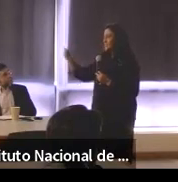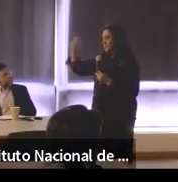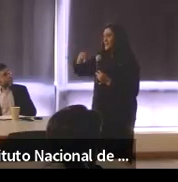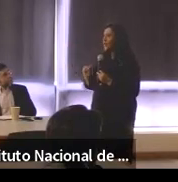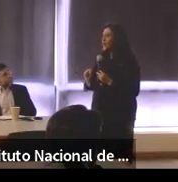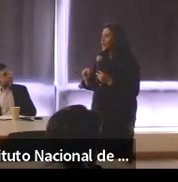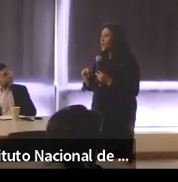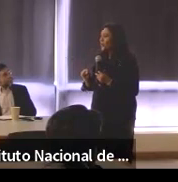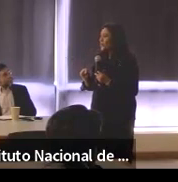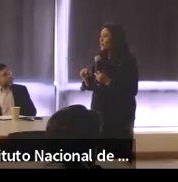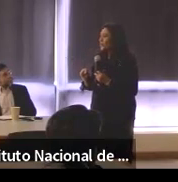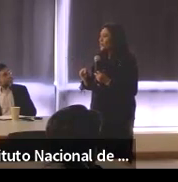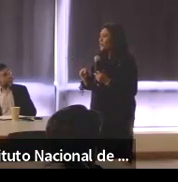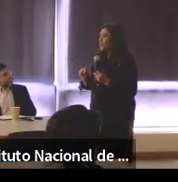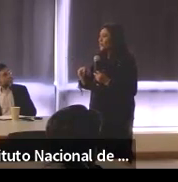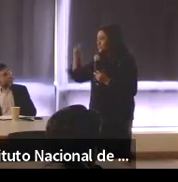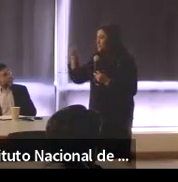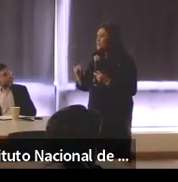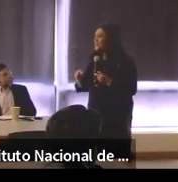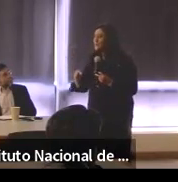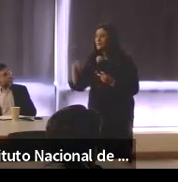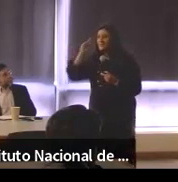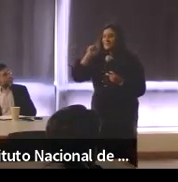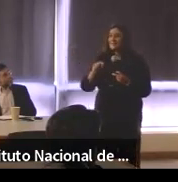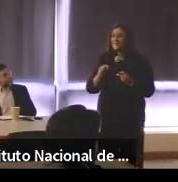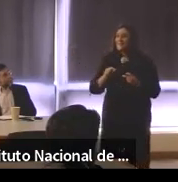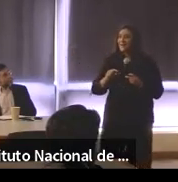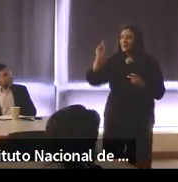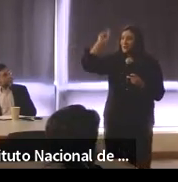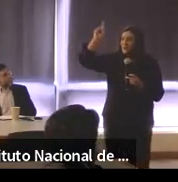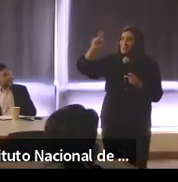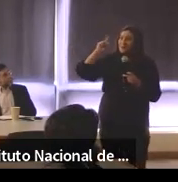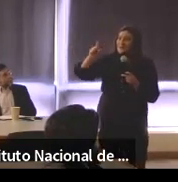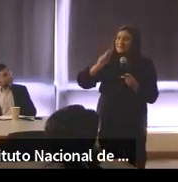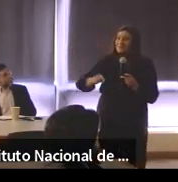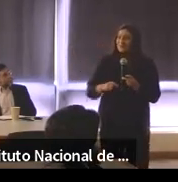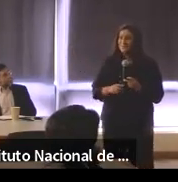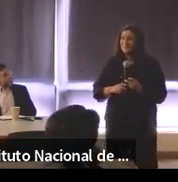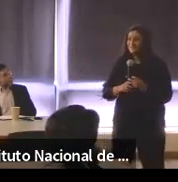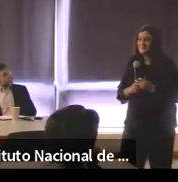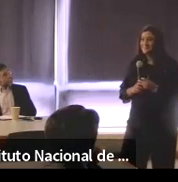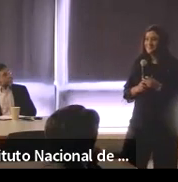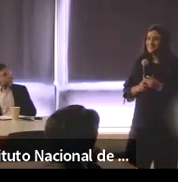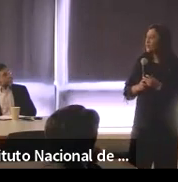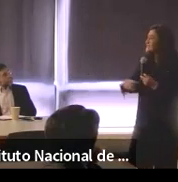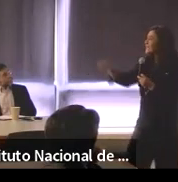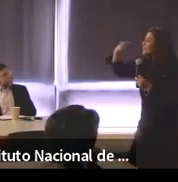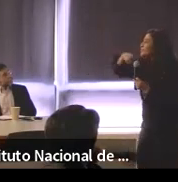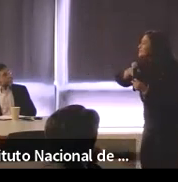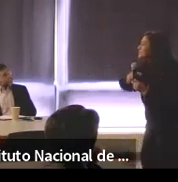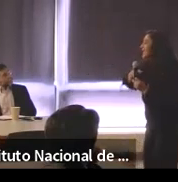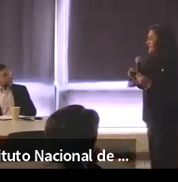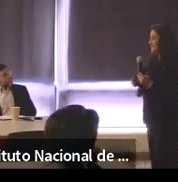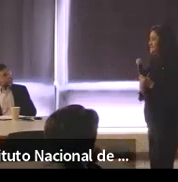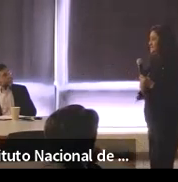no era yo en un conflicto tienes que tener claro que el problema no eres tú no es